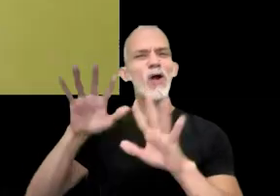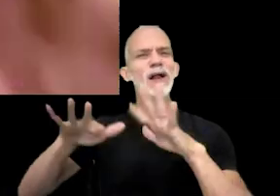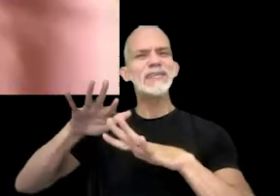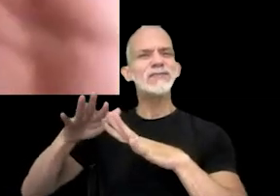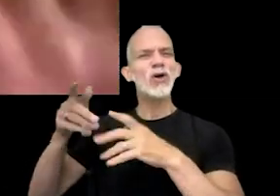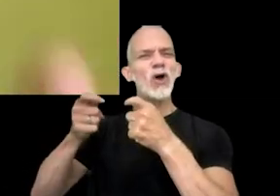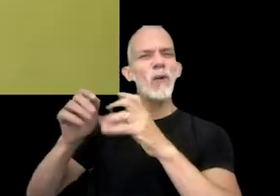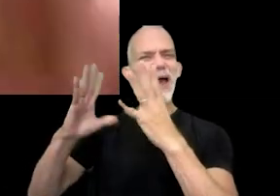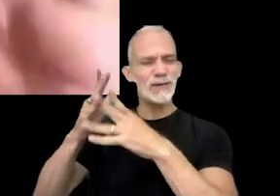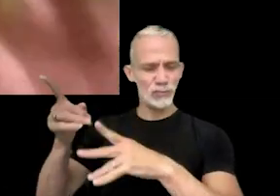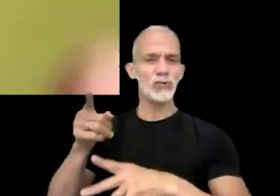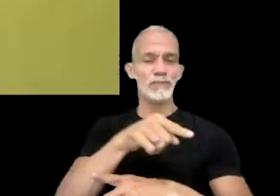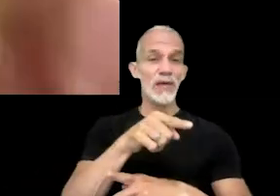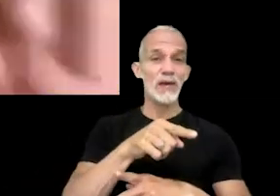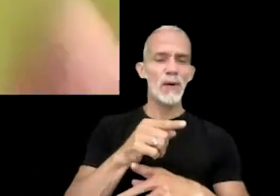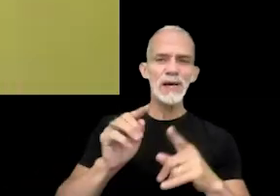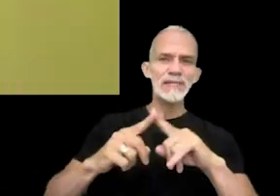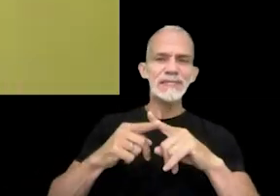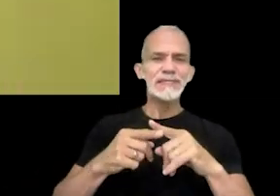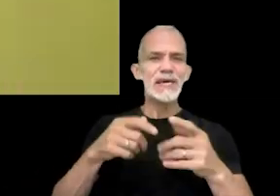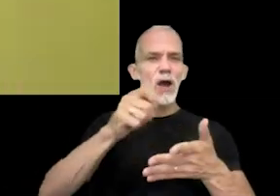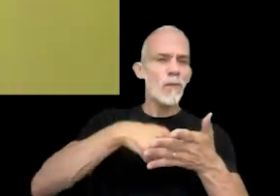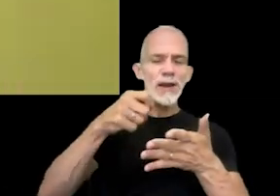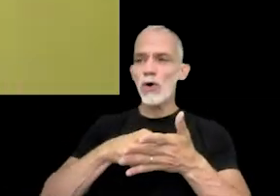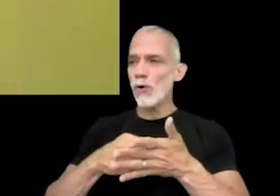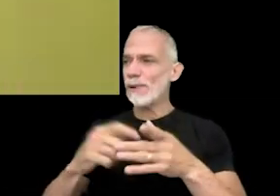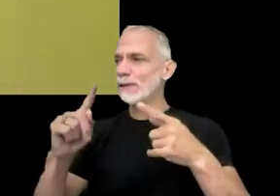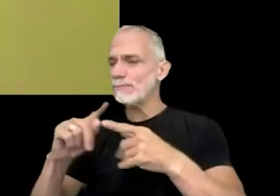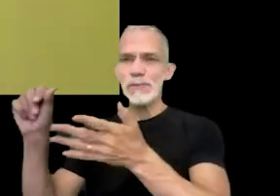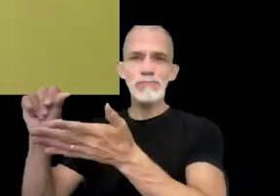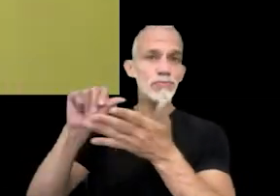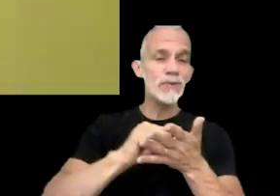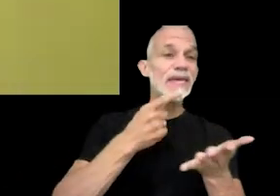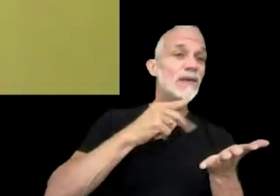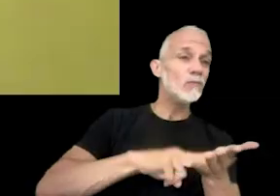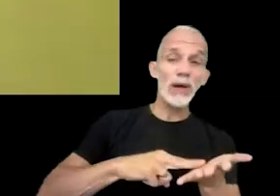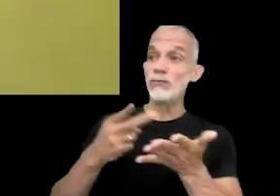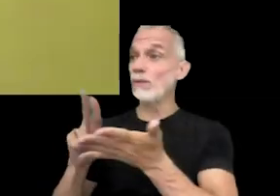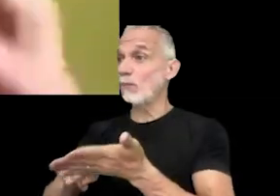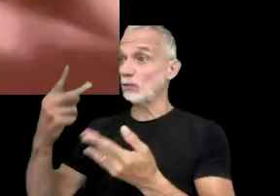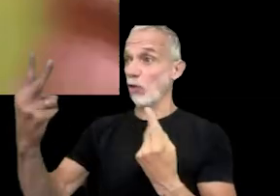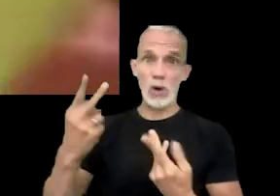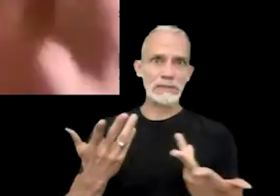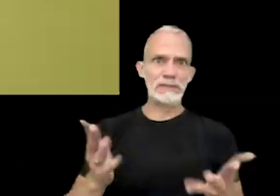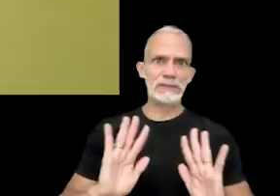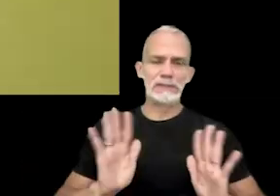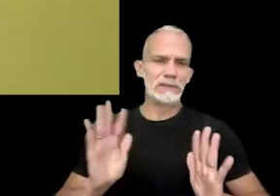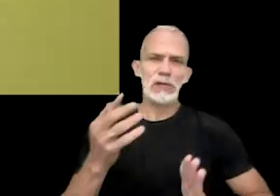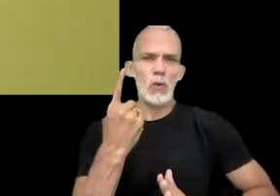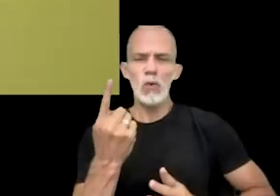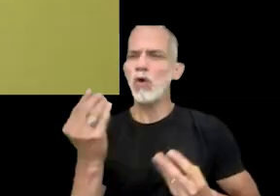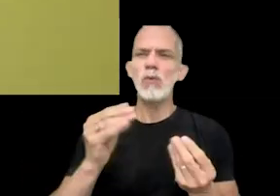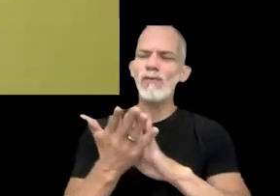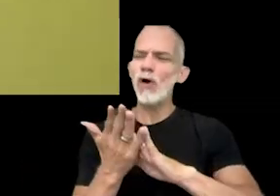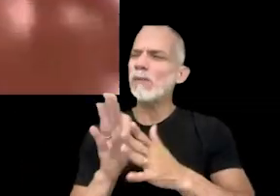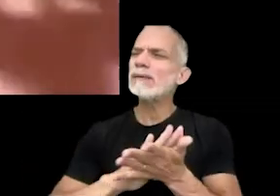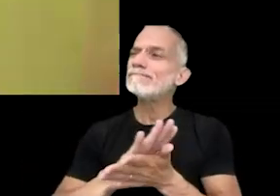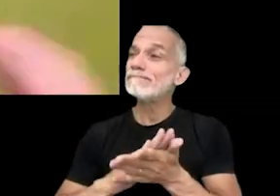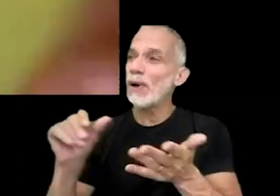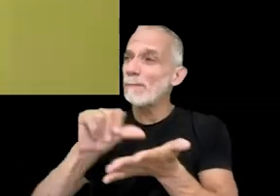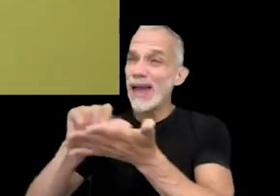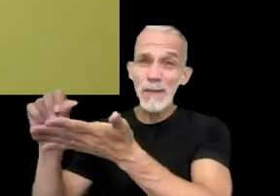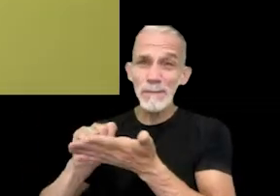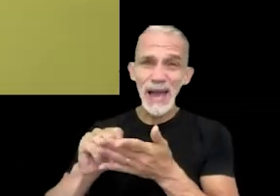modificación masiva a los convenios internacionales para evitar la doble imposición, que básicamente es un mecanismo para